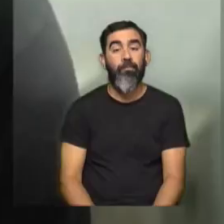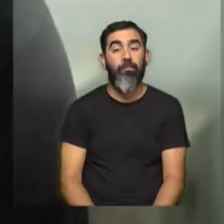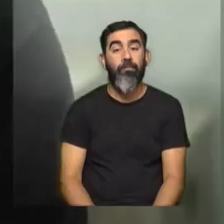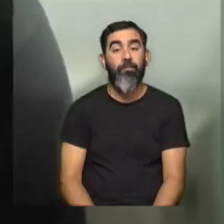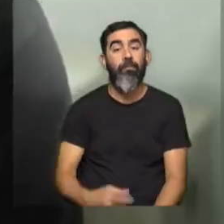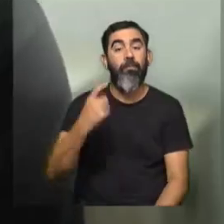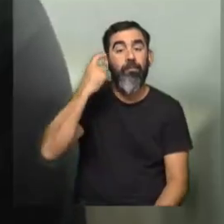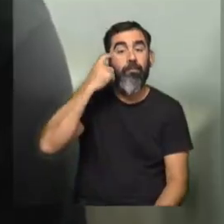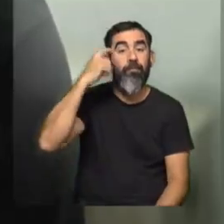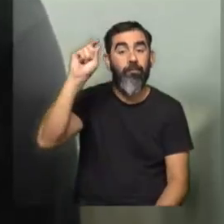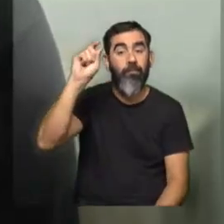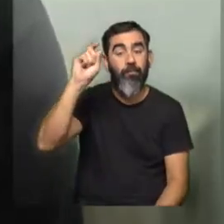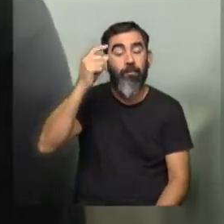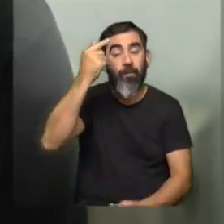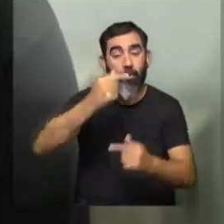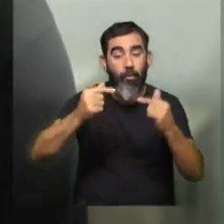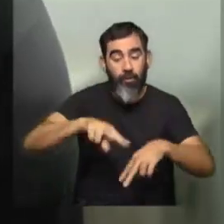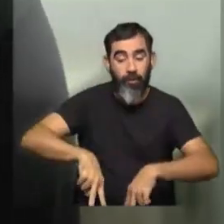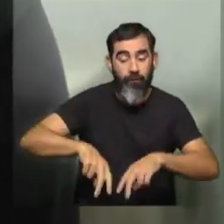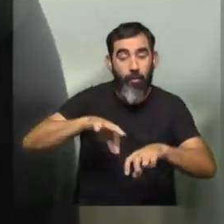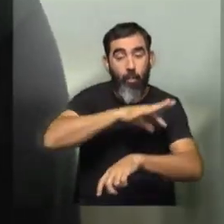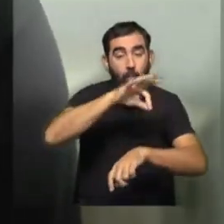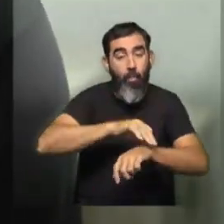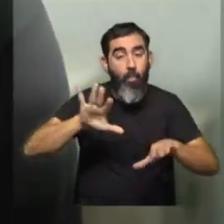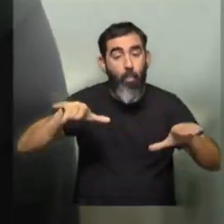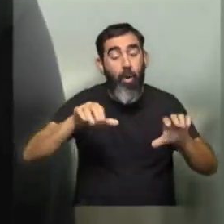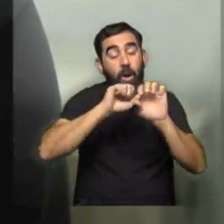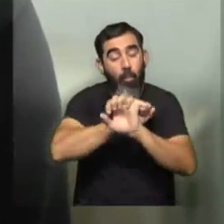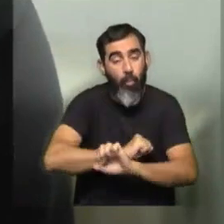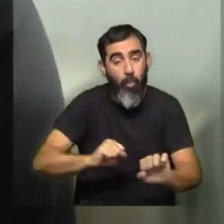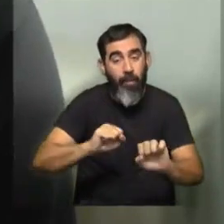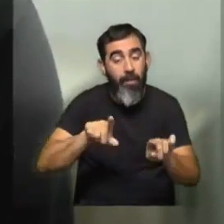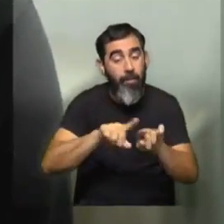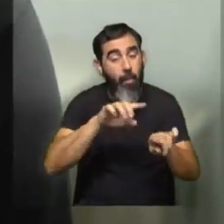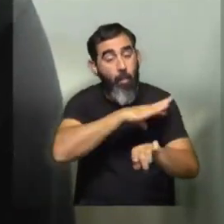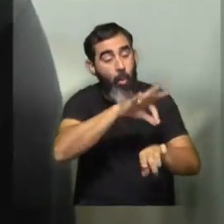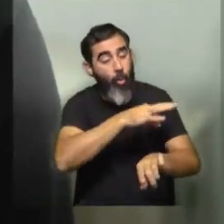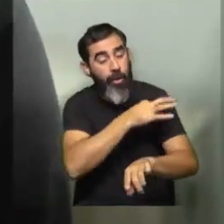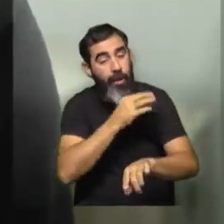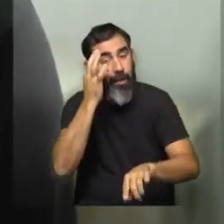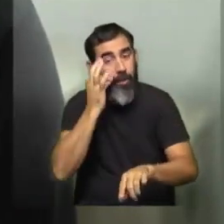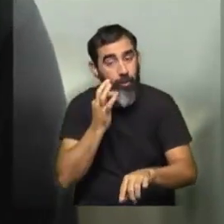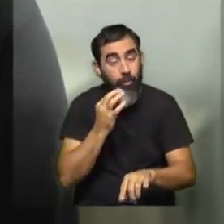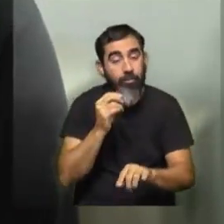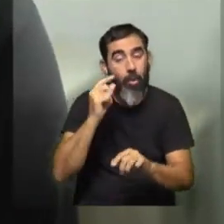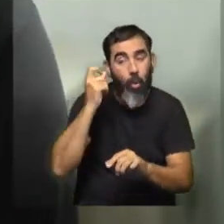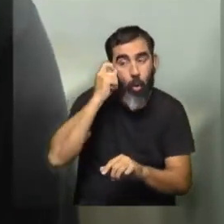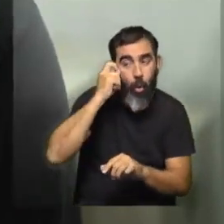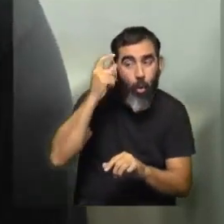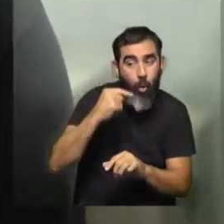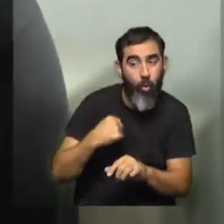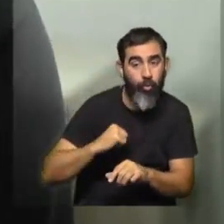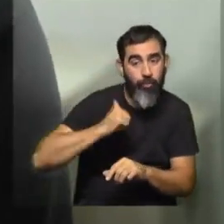La idea es que varias de las cosas que estudiamos en la mosca pueden estar conservadas en mosquitos. Entonces utilizamos ese